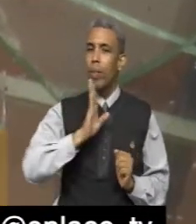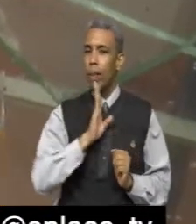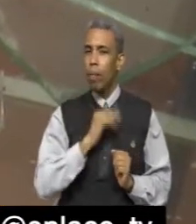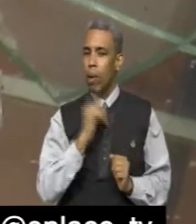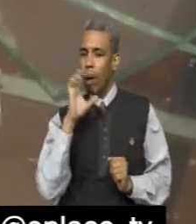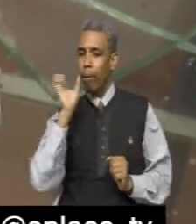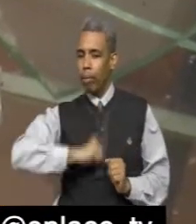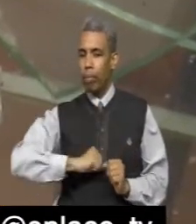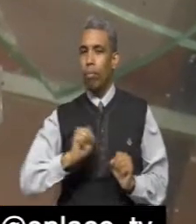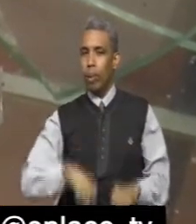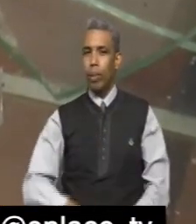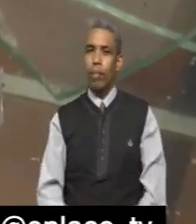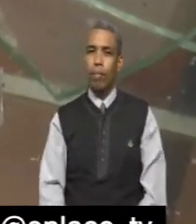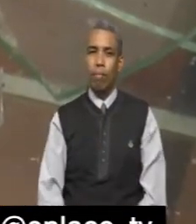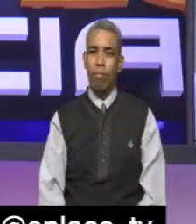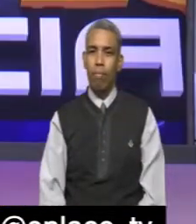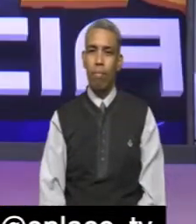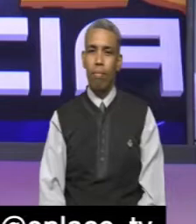sus víctimas.